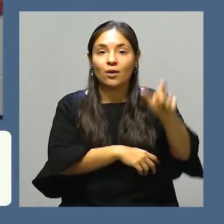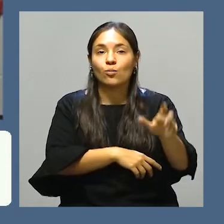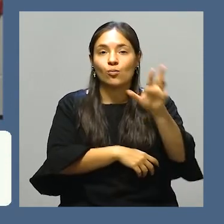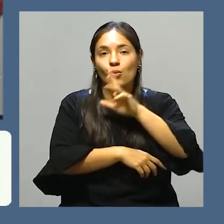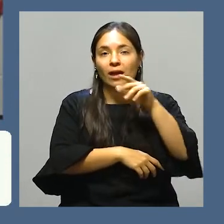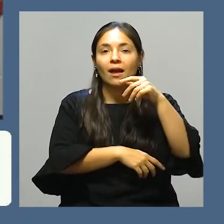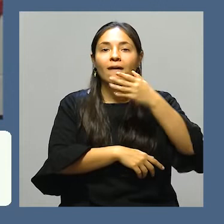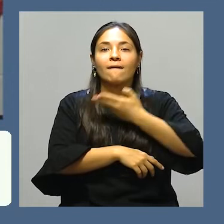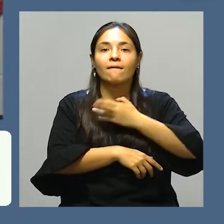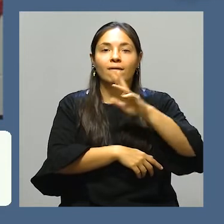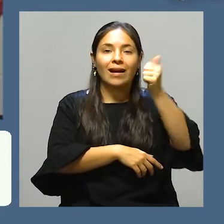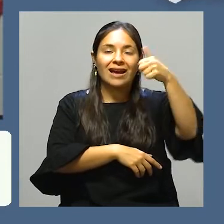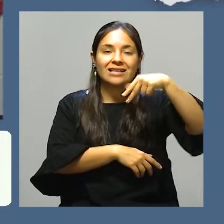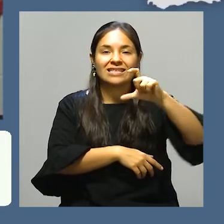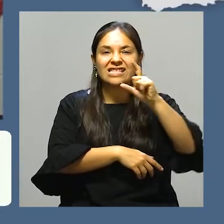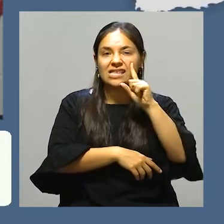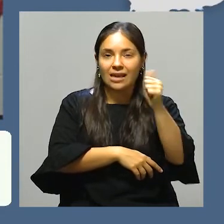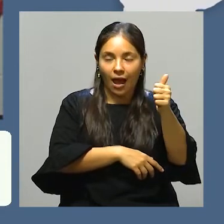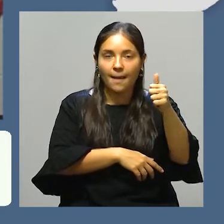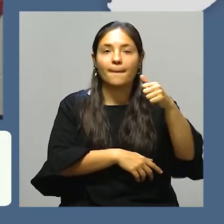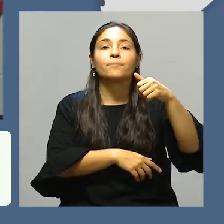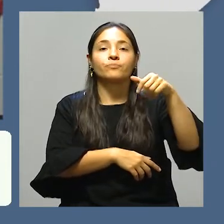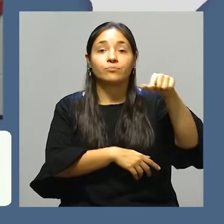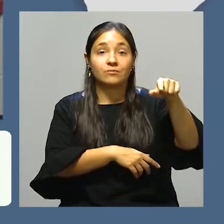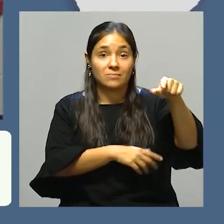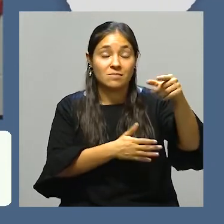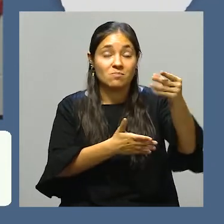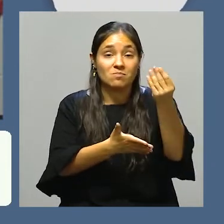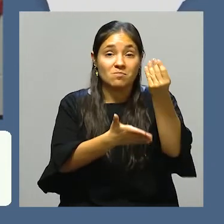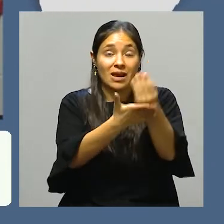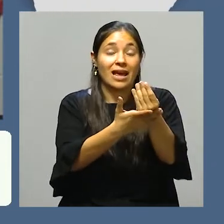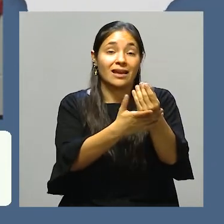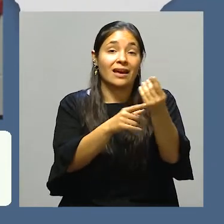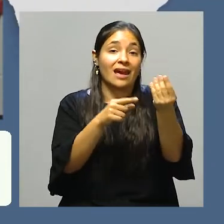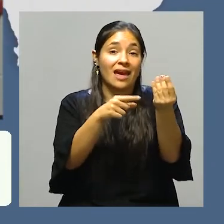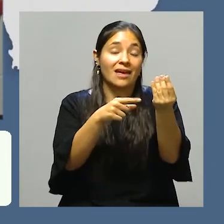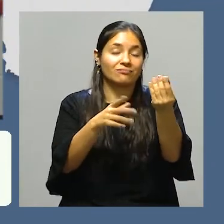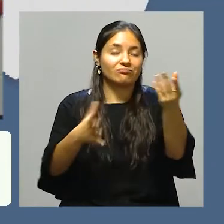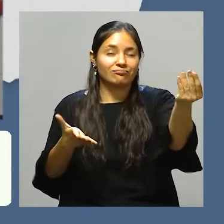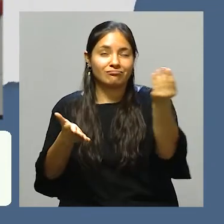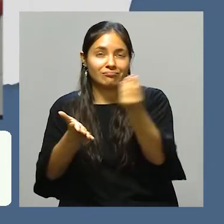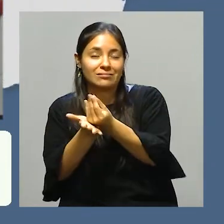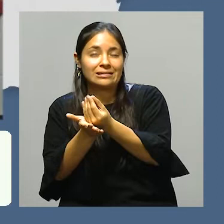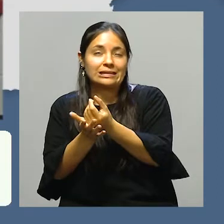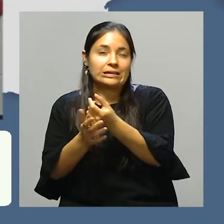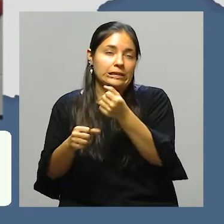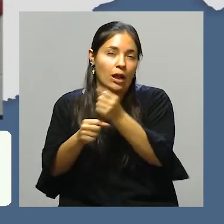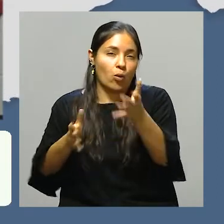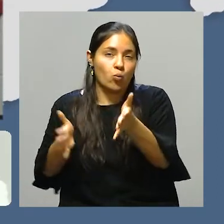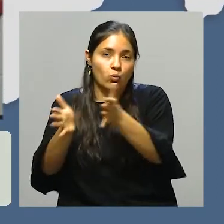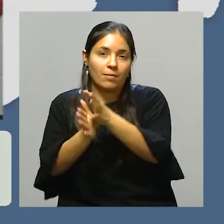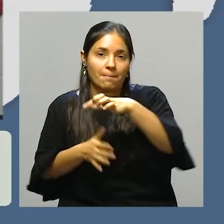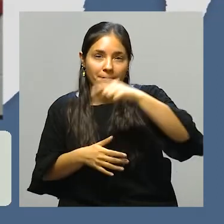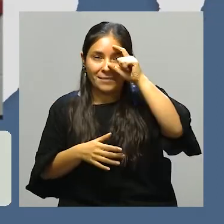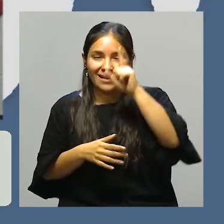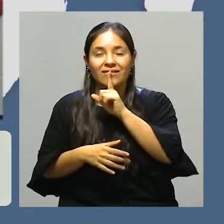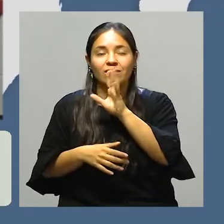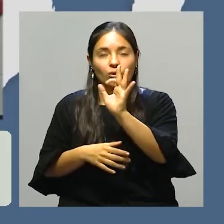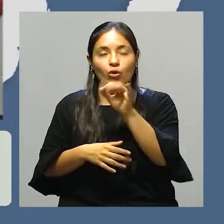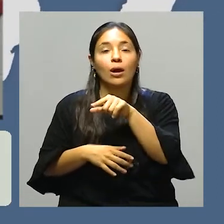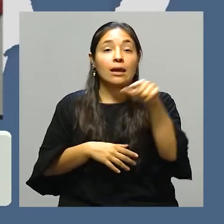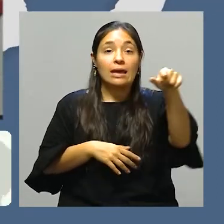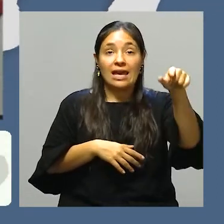ha intentado subrayar ante la opinión pública y ante los electores que existe un riesgo en el